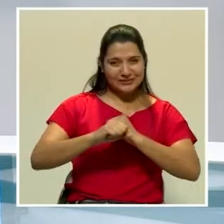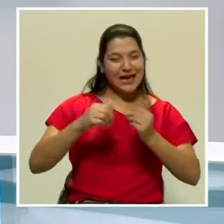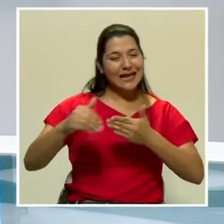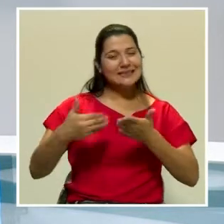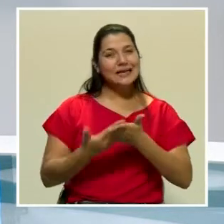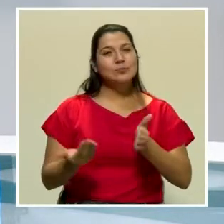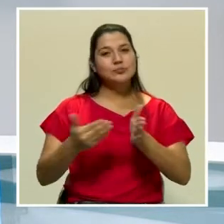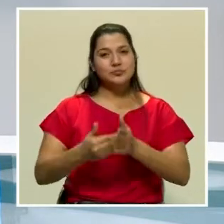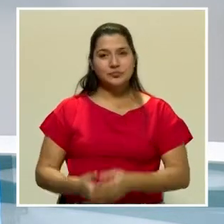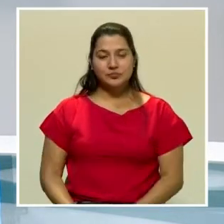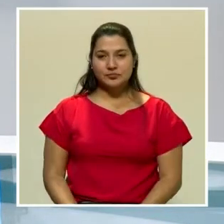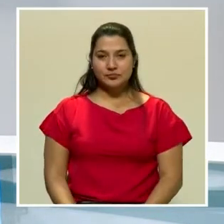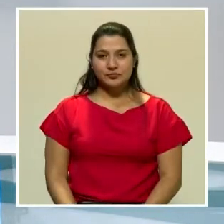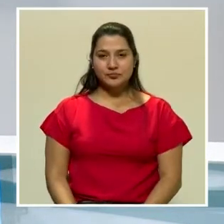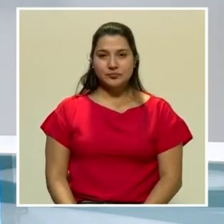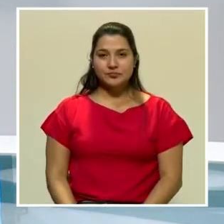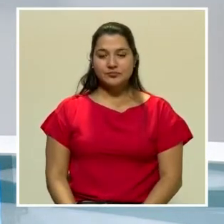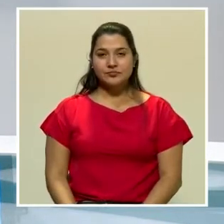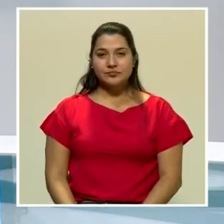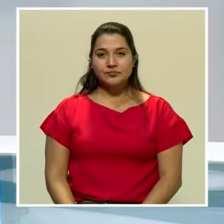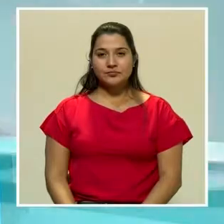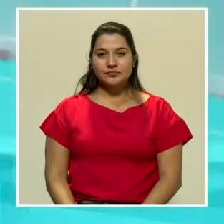enseguida regresamos.